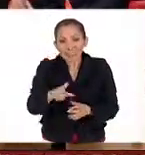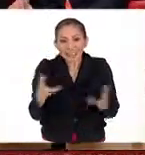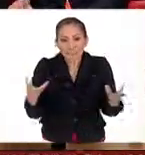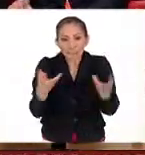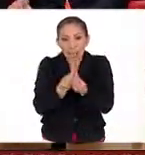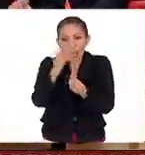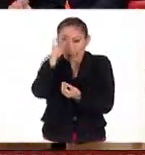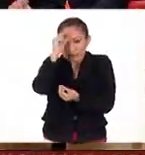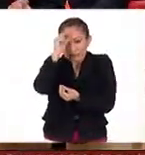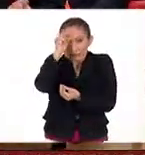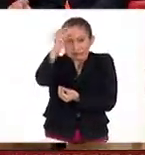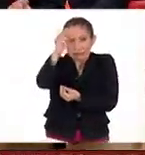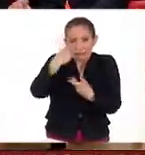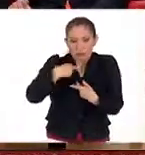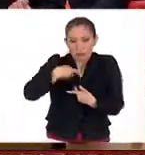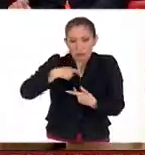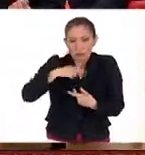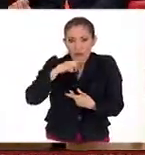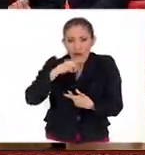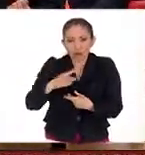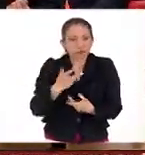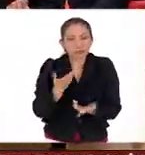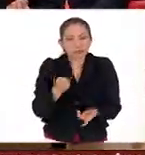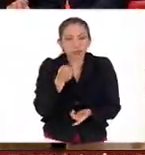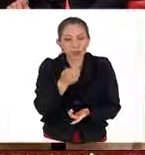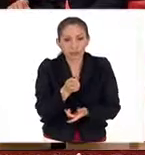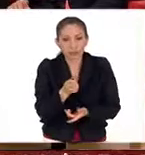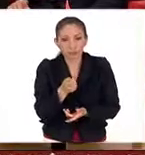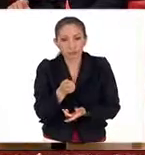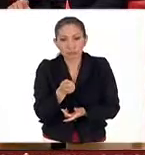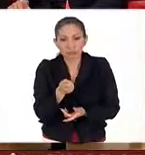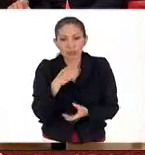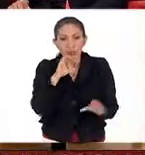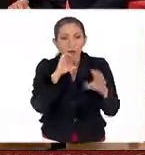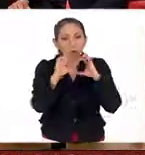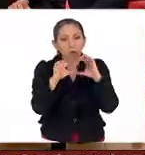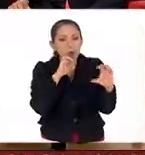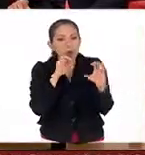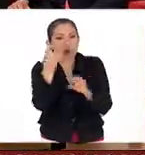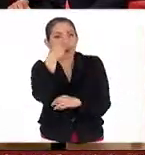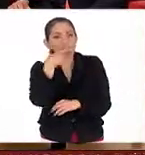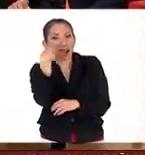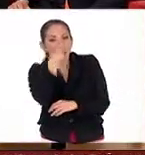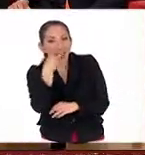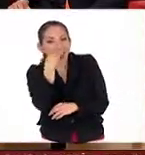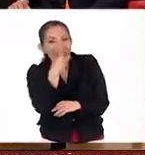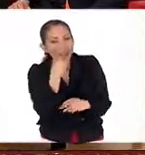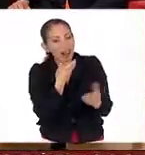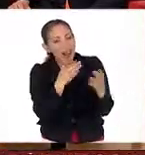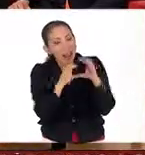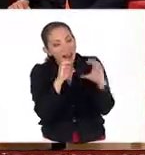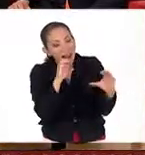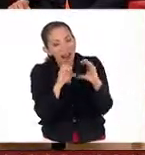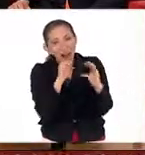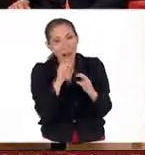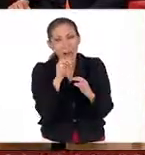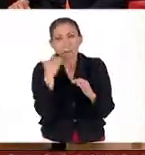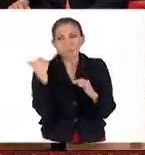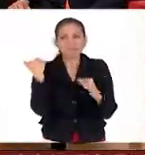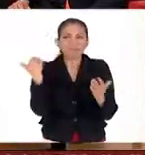la inteligencia de los seres humanos. En ese sentido, doctora, bueno, pues es la comunicación oral. En ese sentido, en los